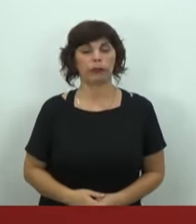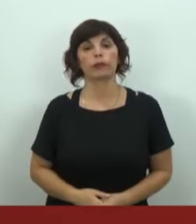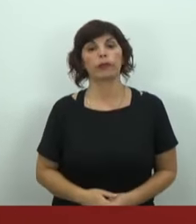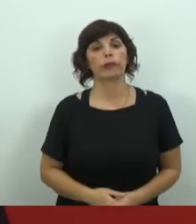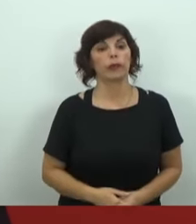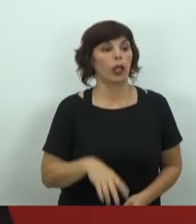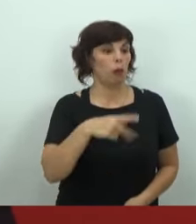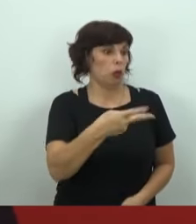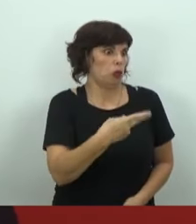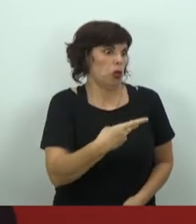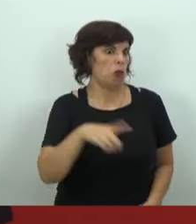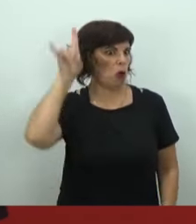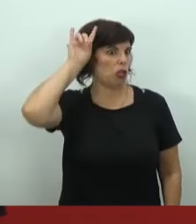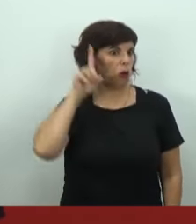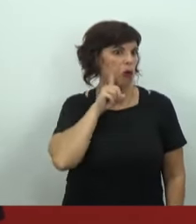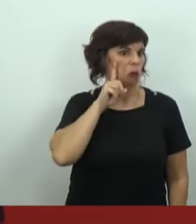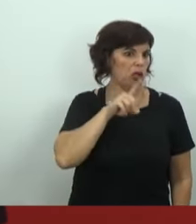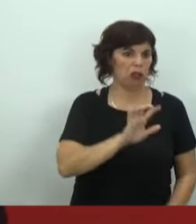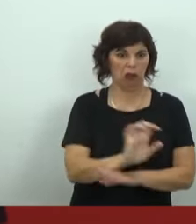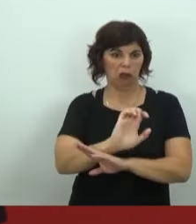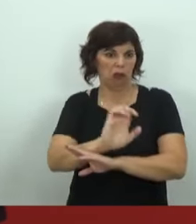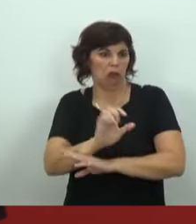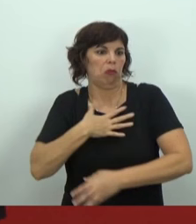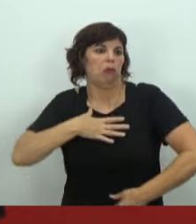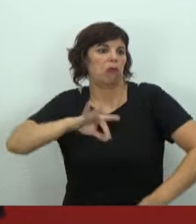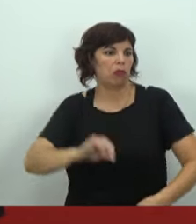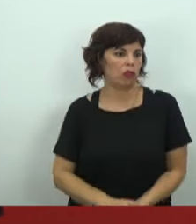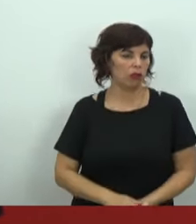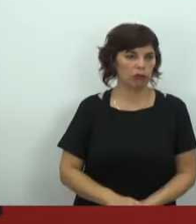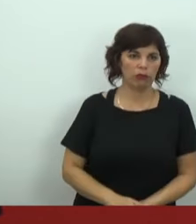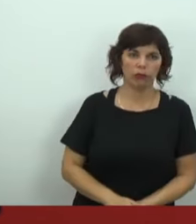Pero a ti y a mí nos pueden tomar el pelo.